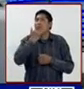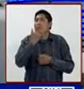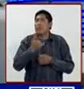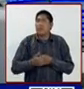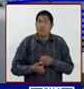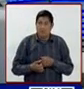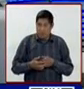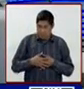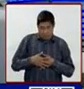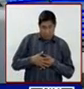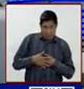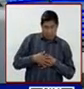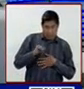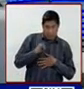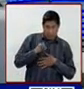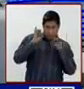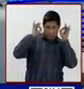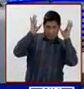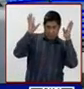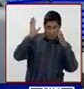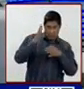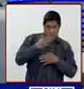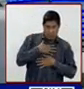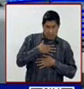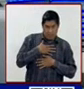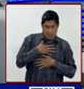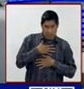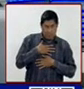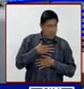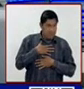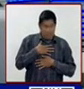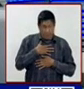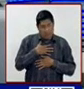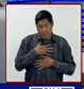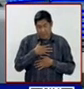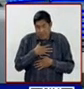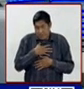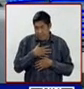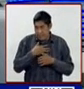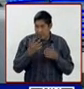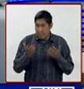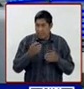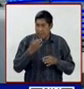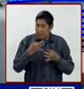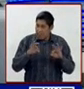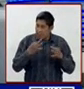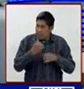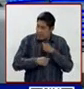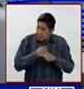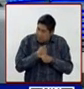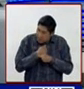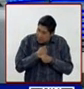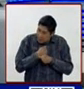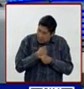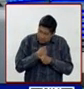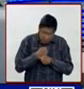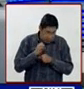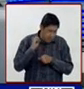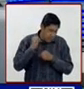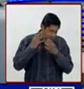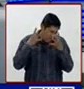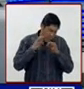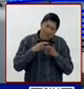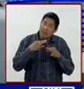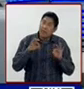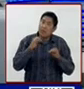Miriam? Estoy impactada. Es impresionante, ¿verdad? Estoy impactada porque además, y esto cada año pasa, ¿no? Les dan una tremenda